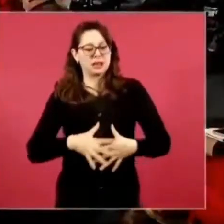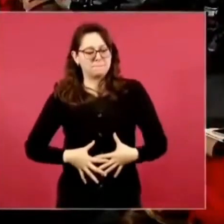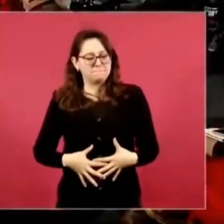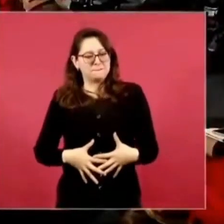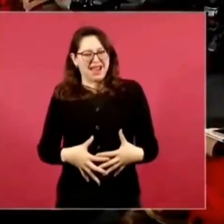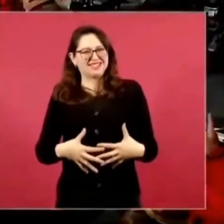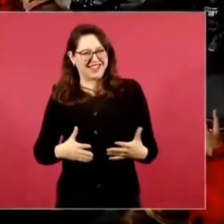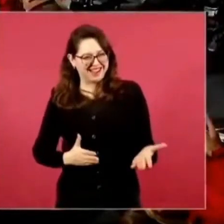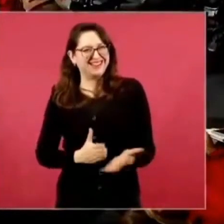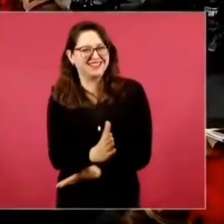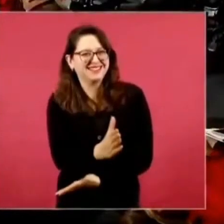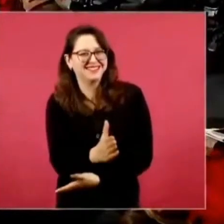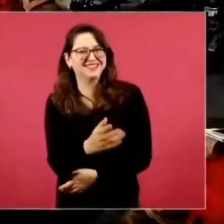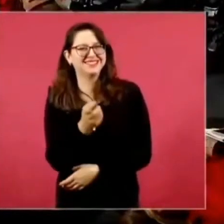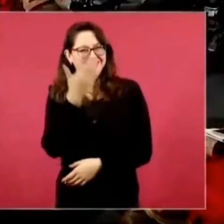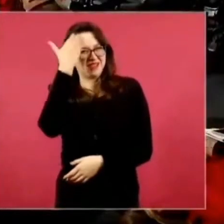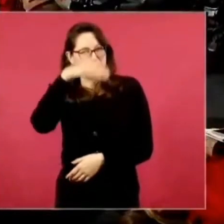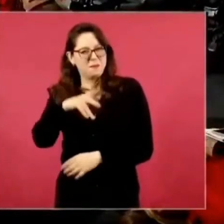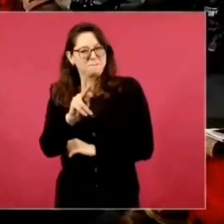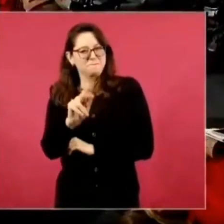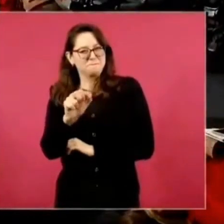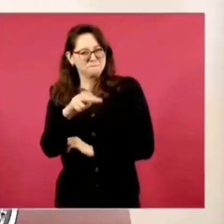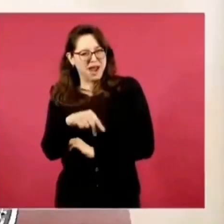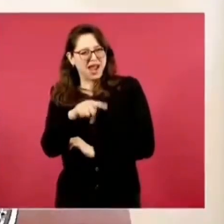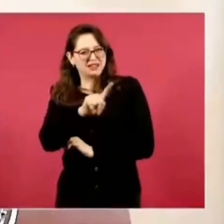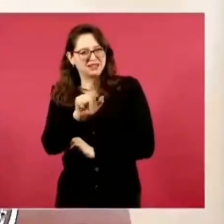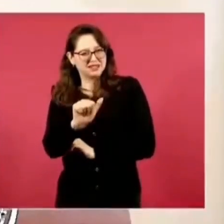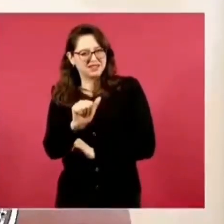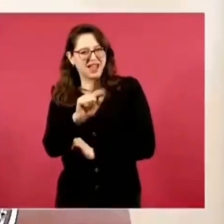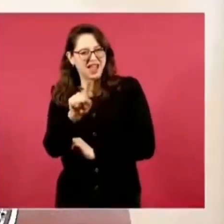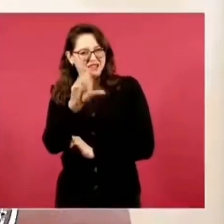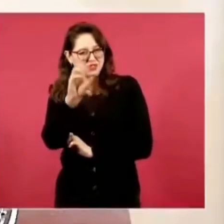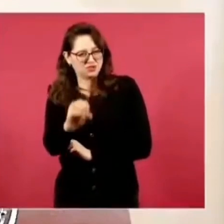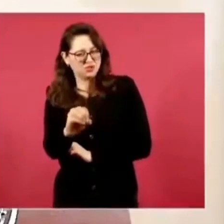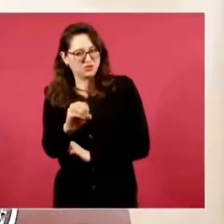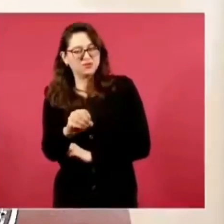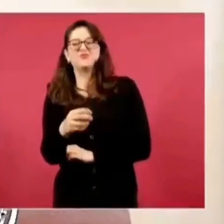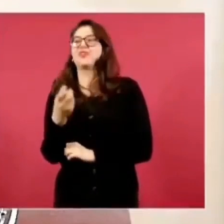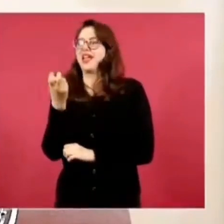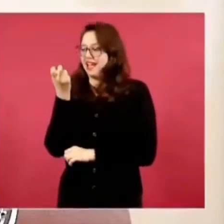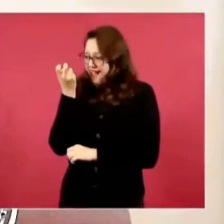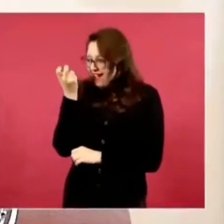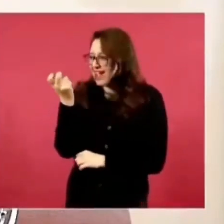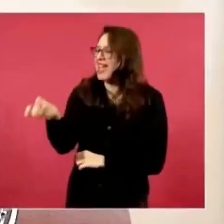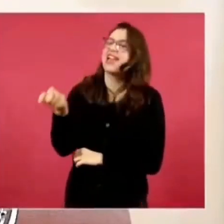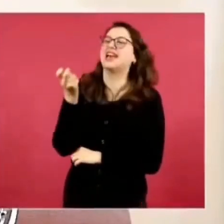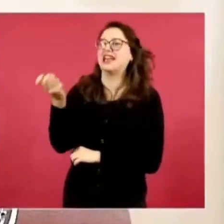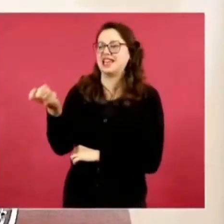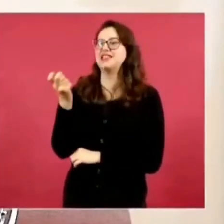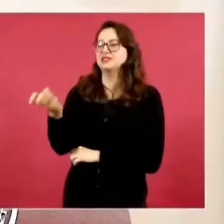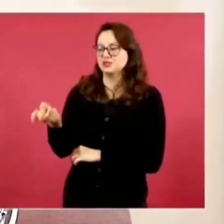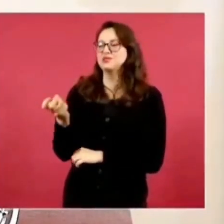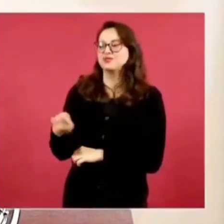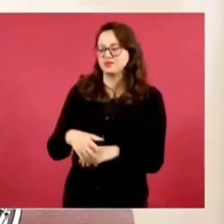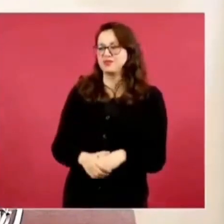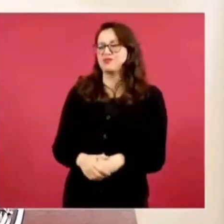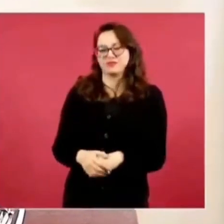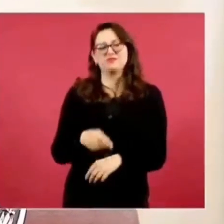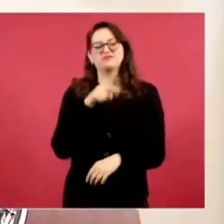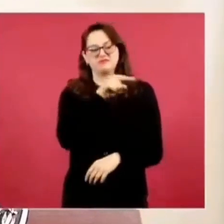A ver si por ahí lo encuentras, no ahora, pero sí es importante para